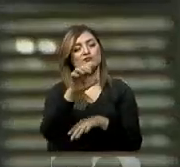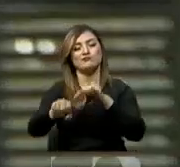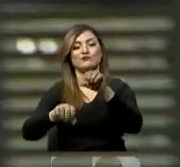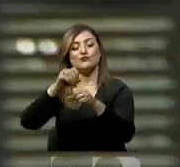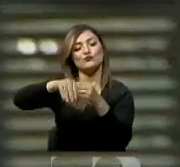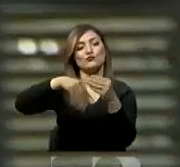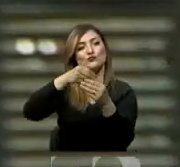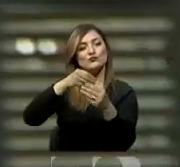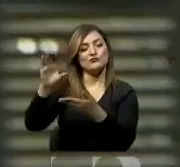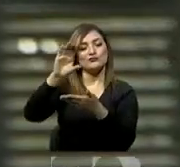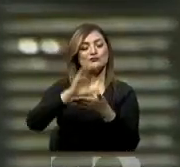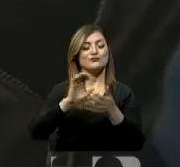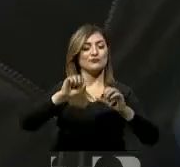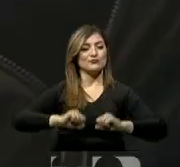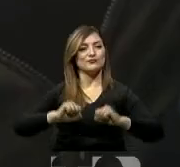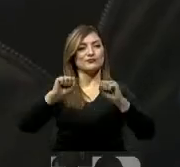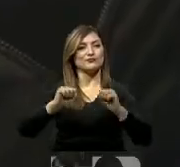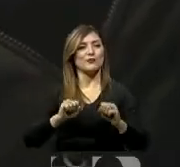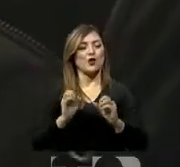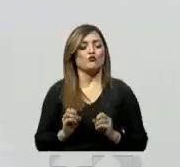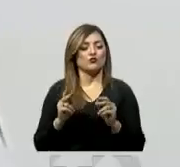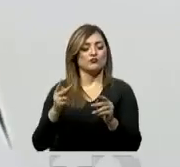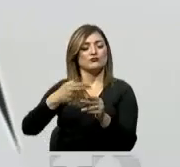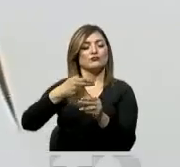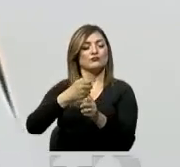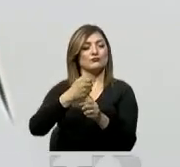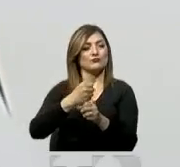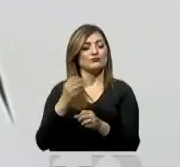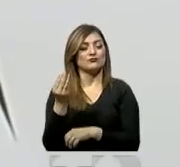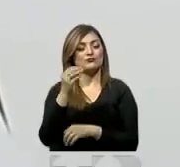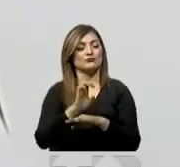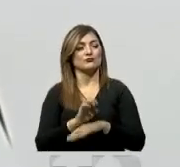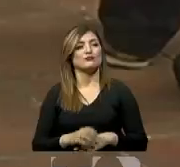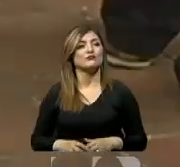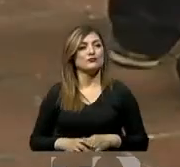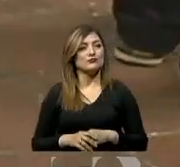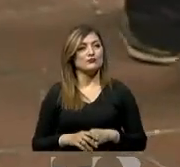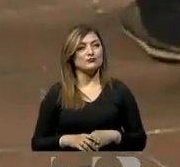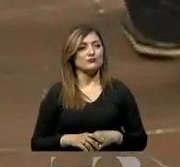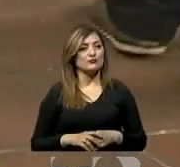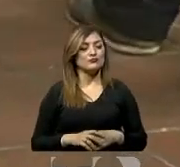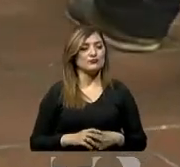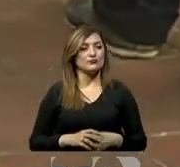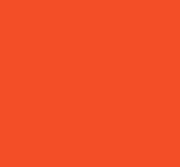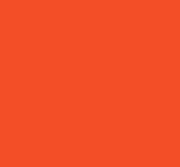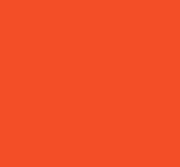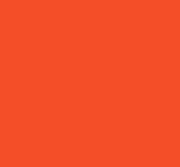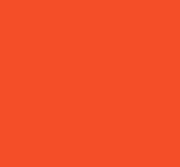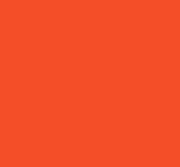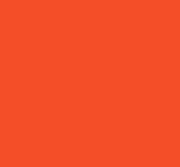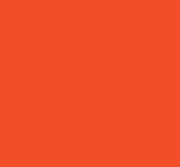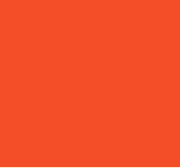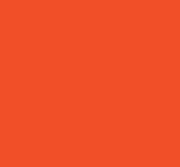para con mayores capitales poder generar más plazas de empleo que los jóvenes ecuatorianos puedan llenar. Luisa María Heredia, 24 horas.